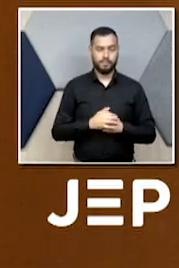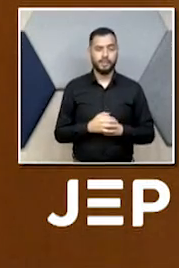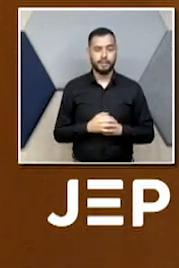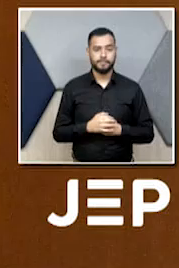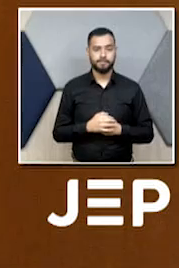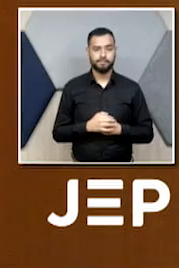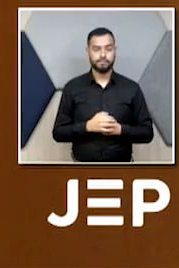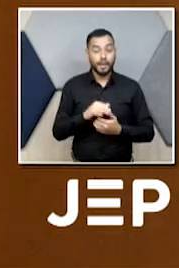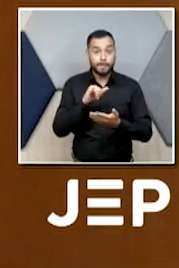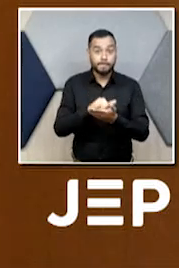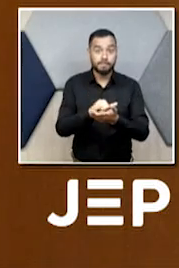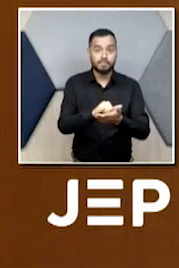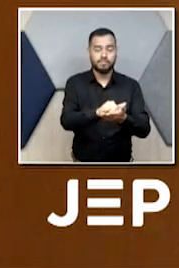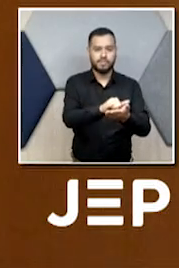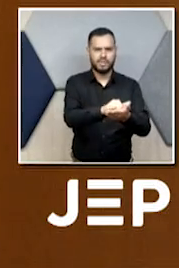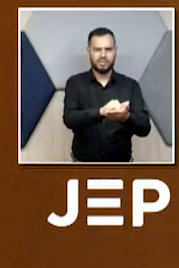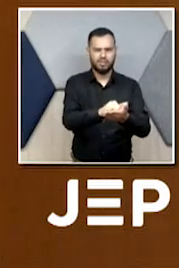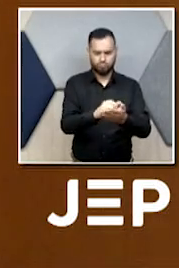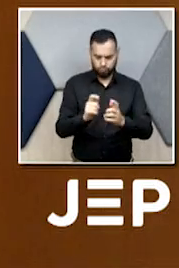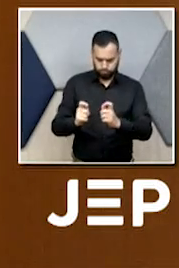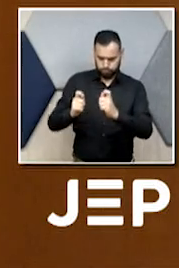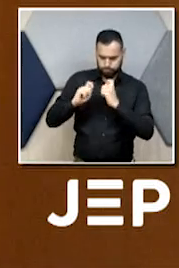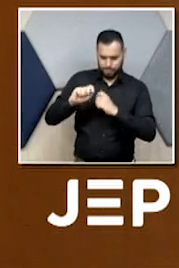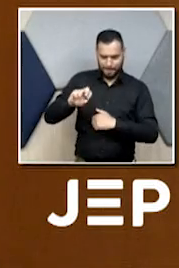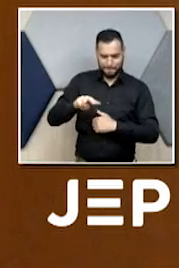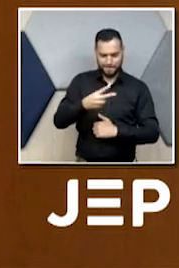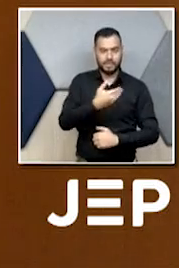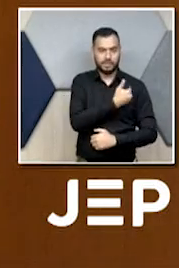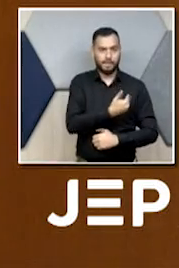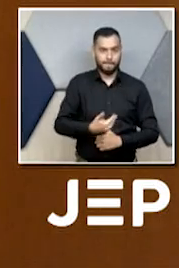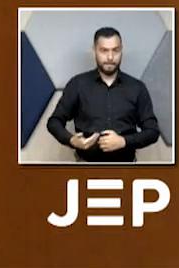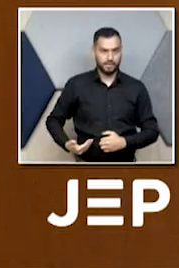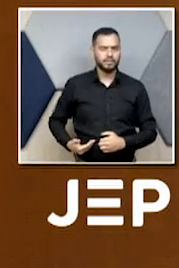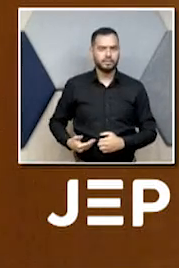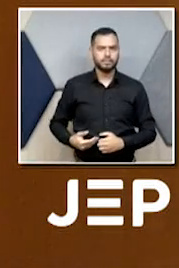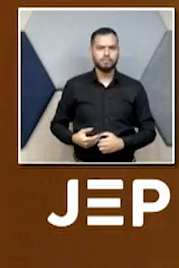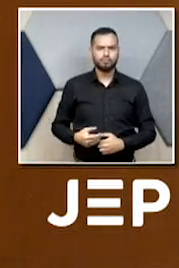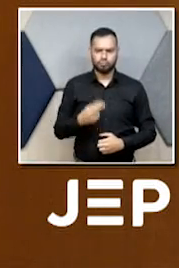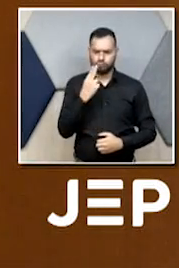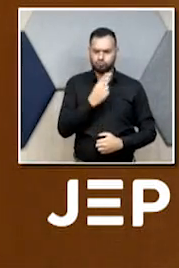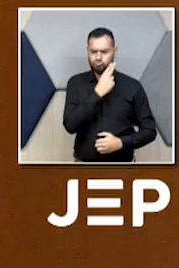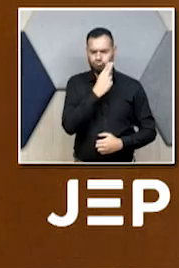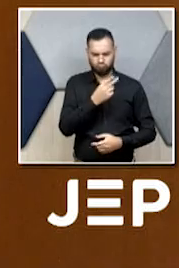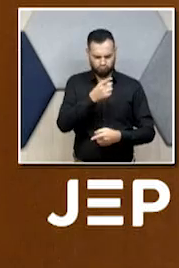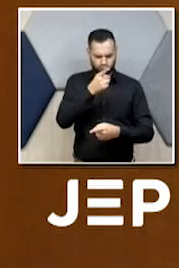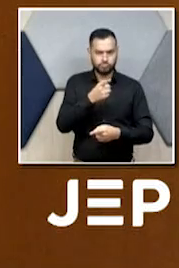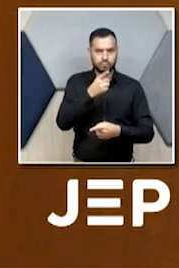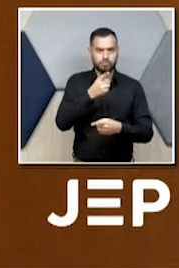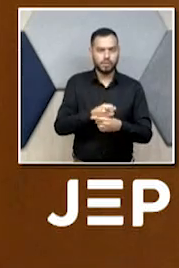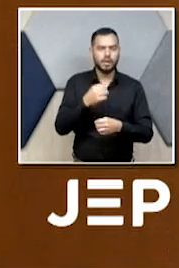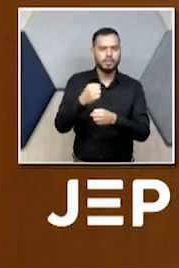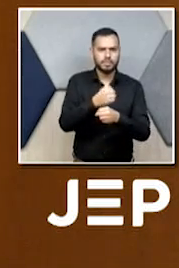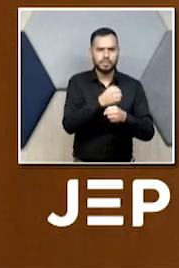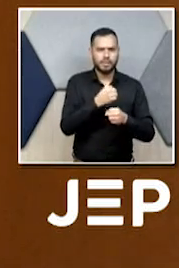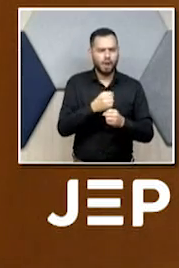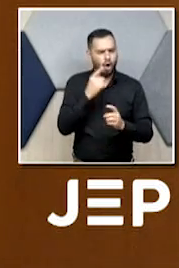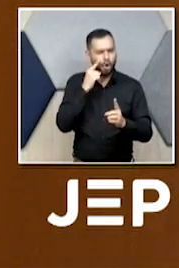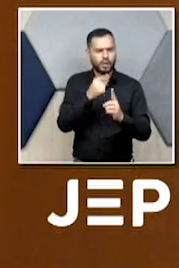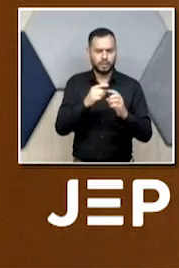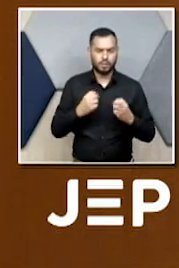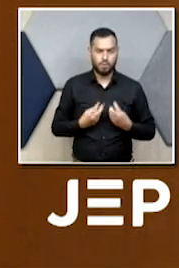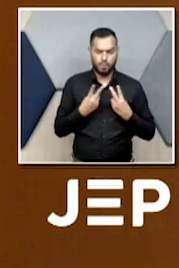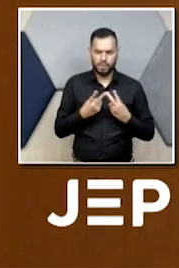Precisamente al tomar posesión como vicepresidenta, reafirmo mi compromiso de trabajar por la vida de quienes están en